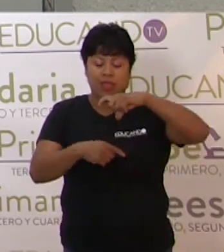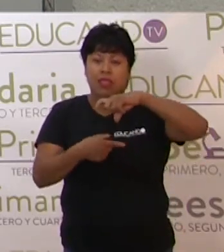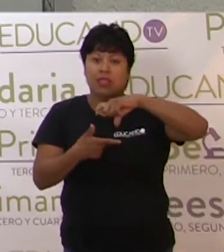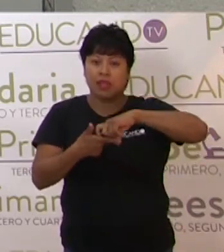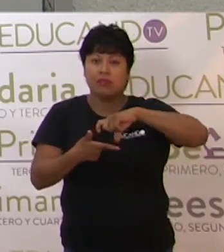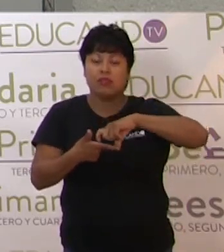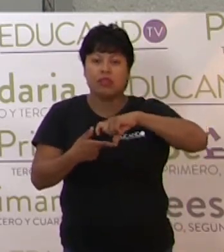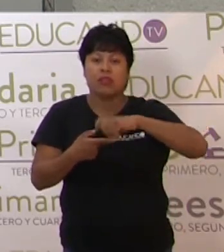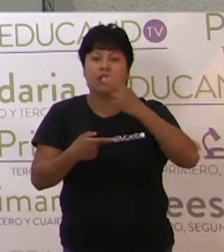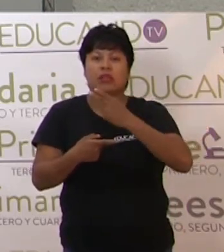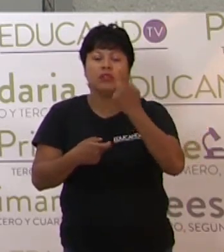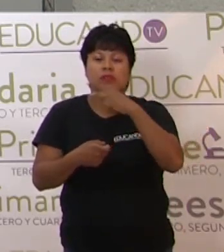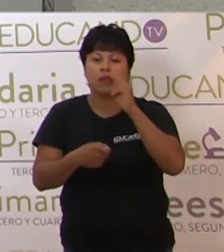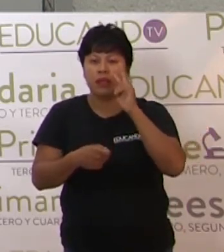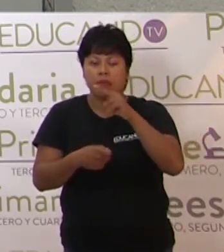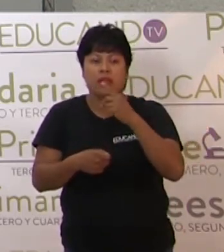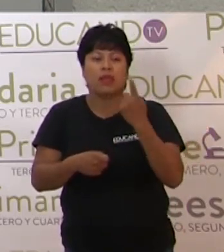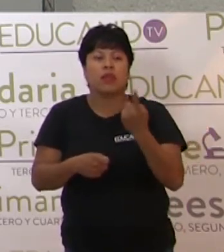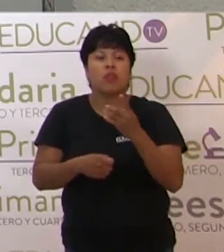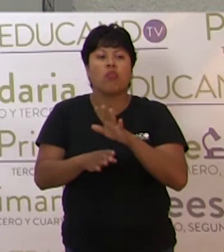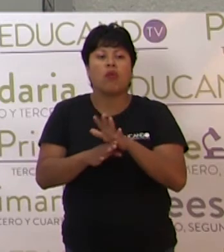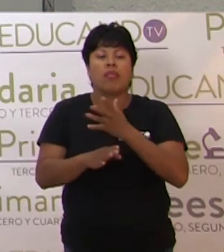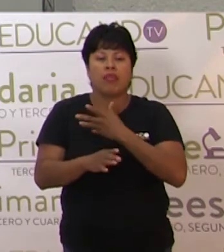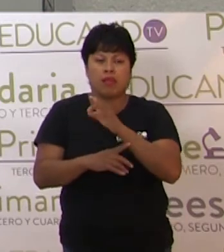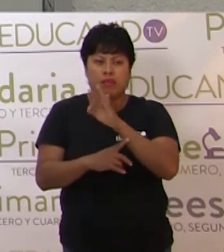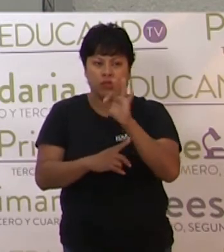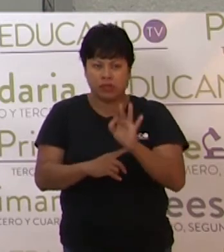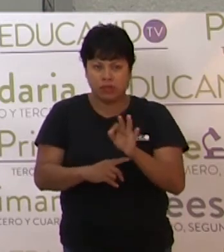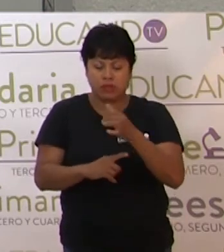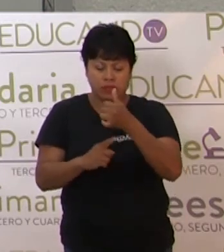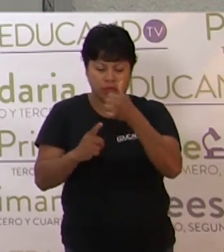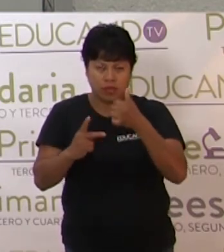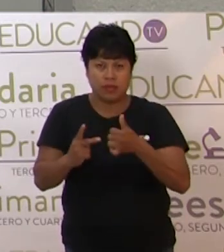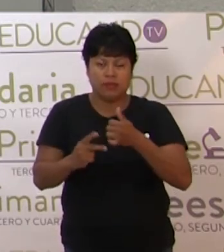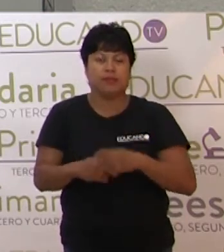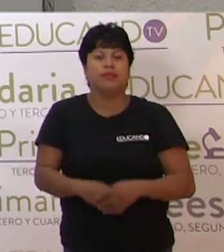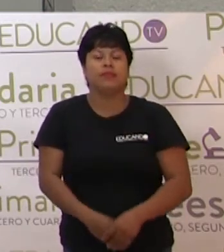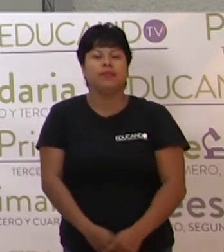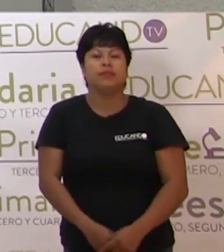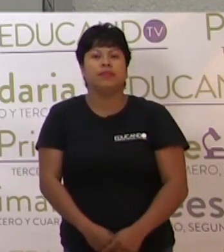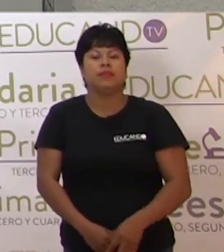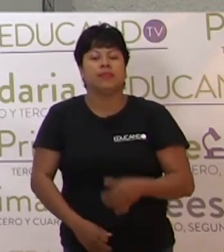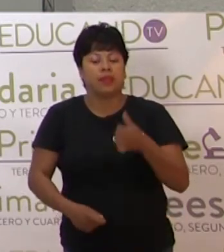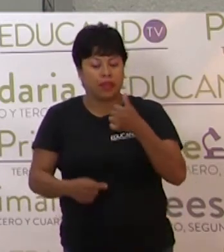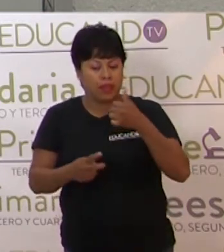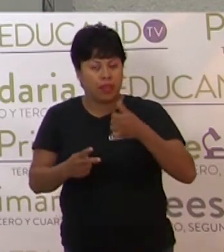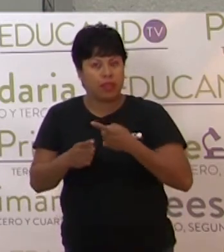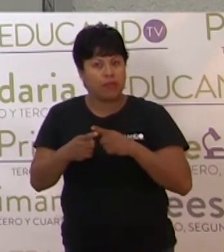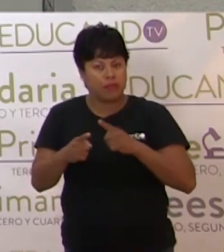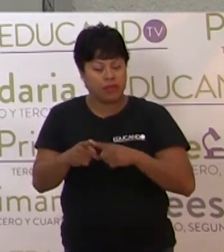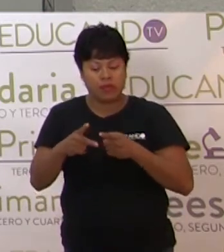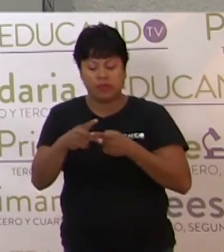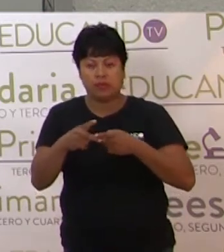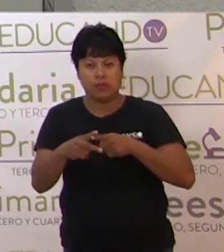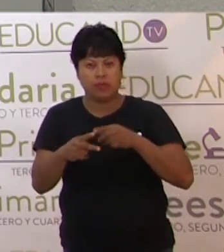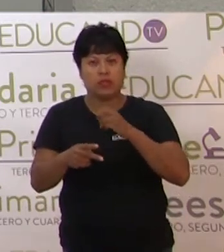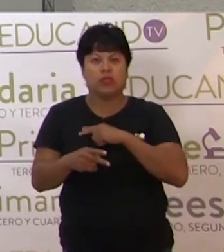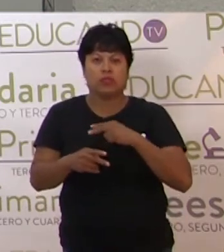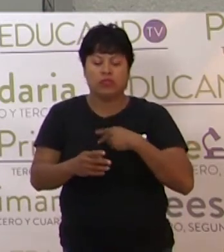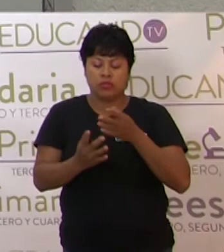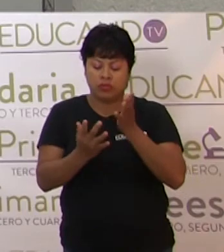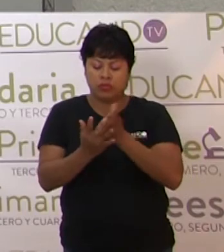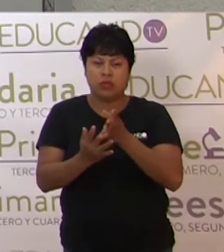ángulo tiene cada uno de los vértices si cada uno de los ángulos y lo vamos a dividir en dos